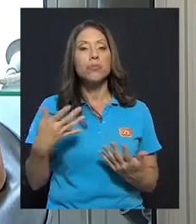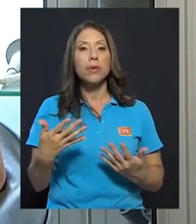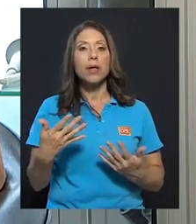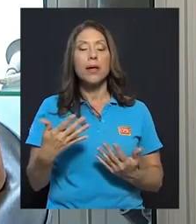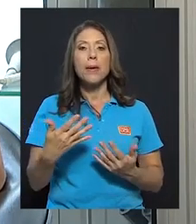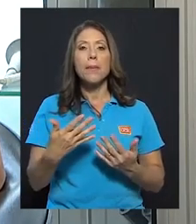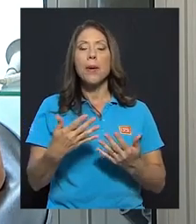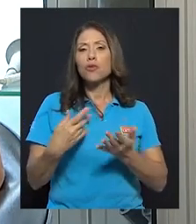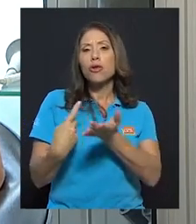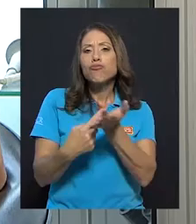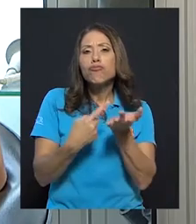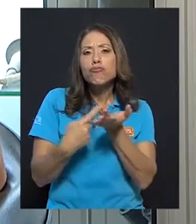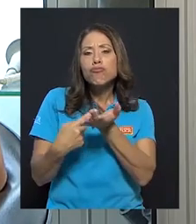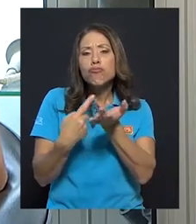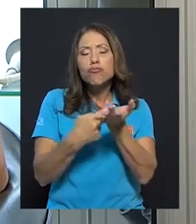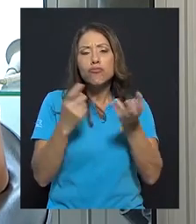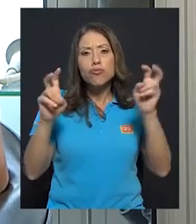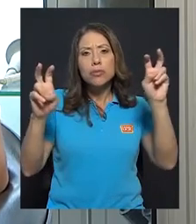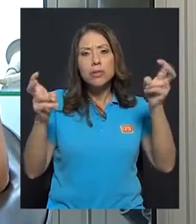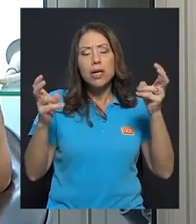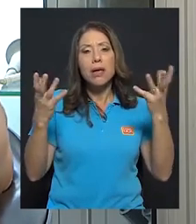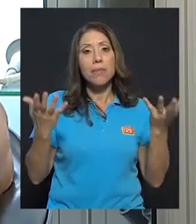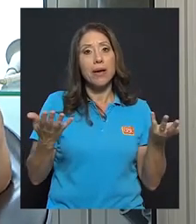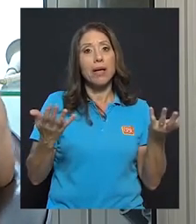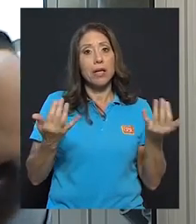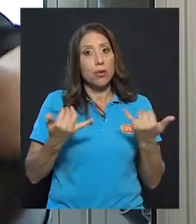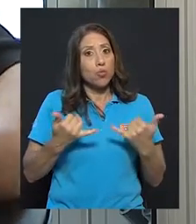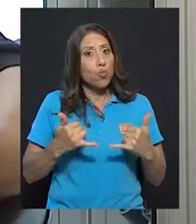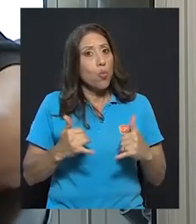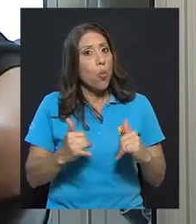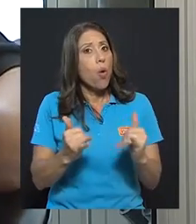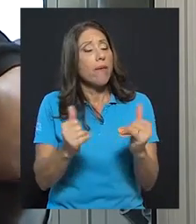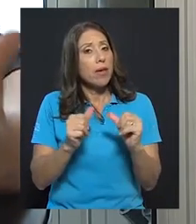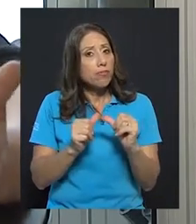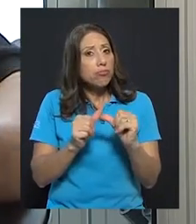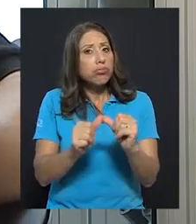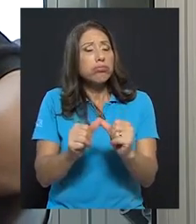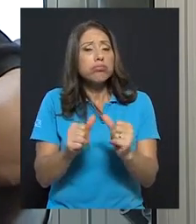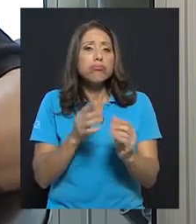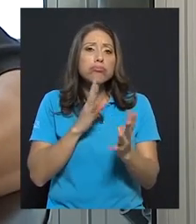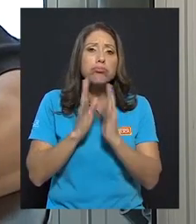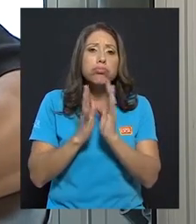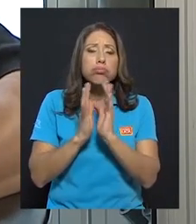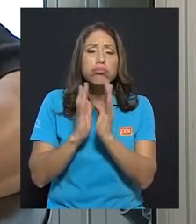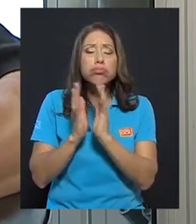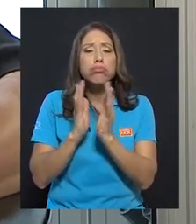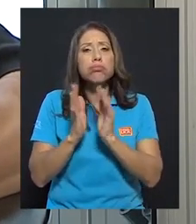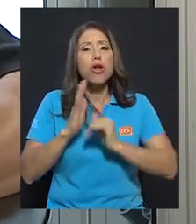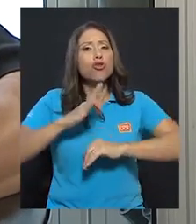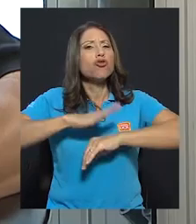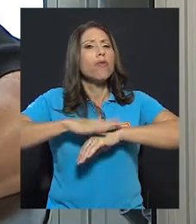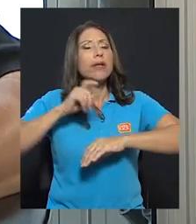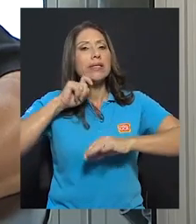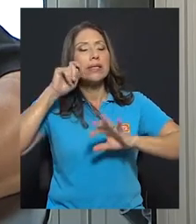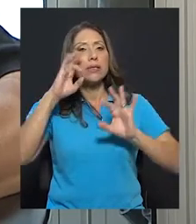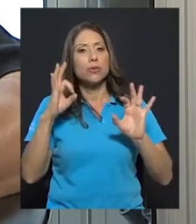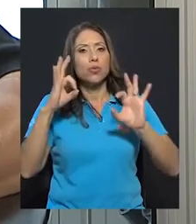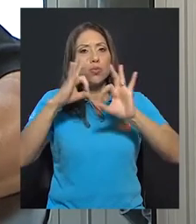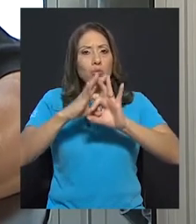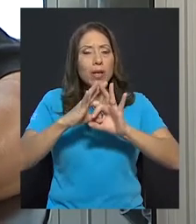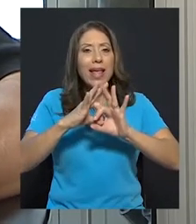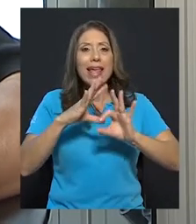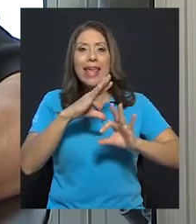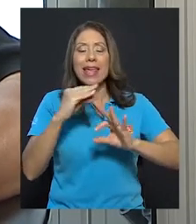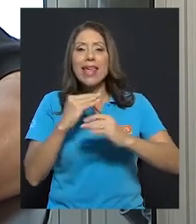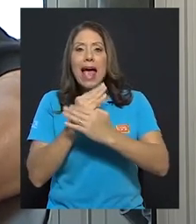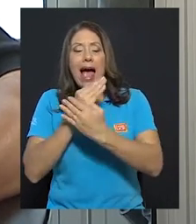hoy vamos a tratar un tema que pues sigue estando, ¿verdad?, en el tapete, y es acerca de la sexualidad y